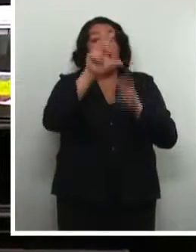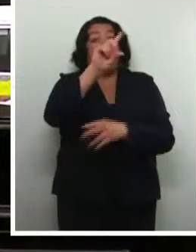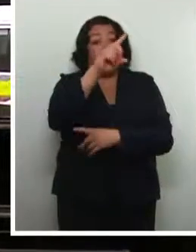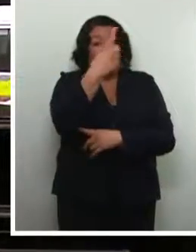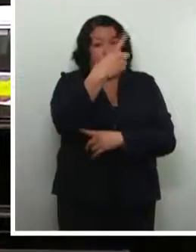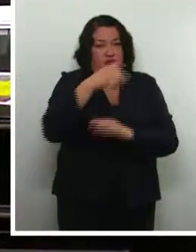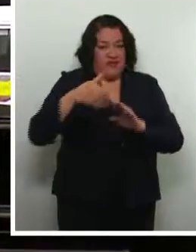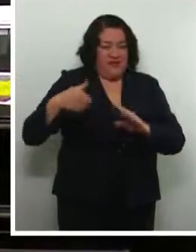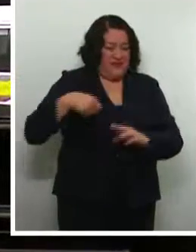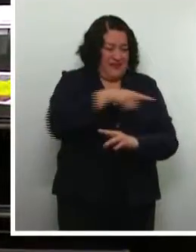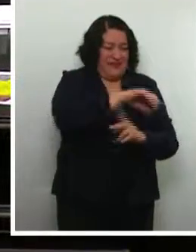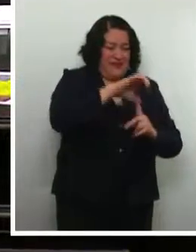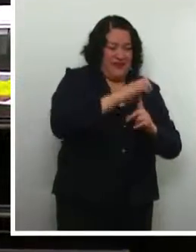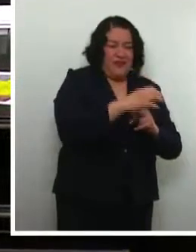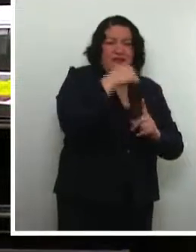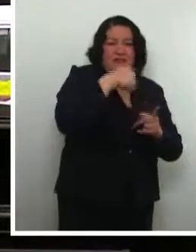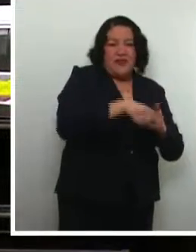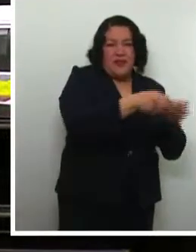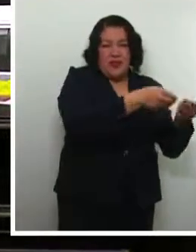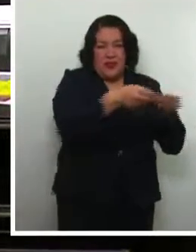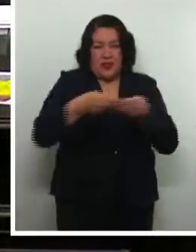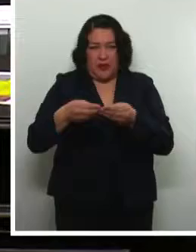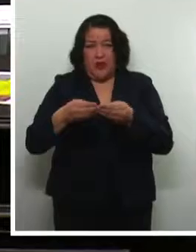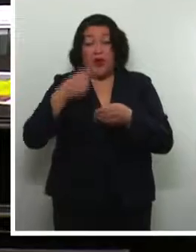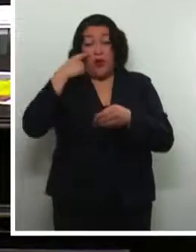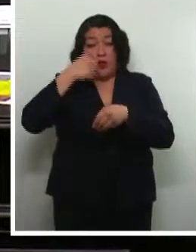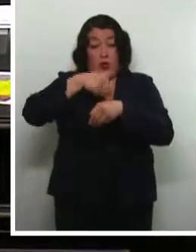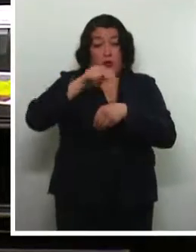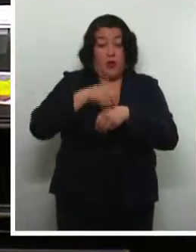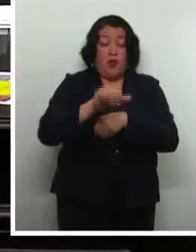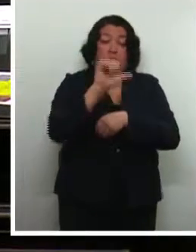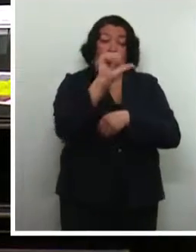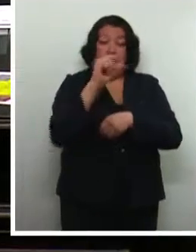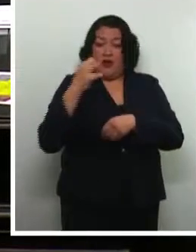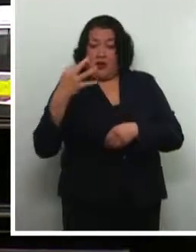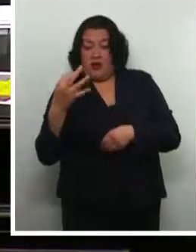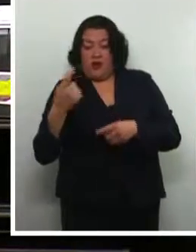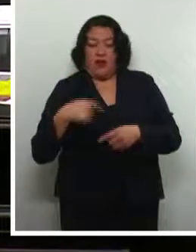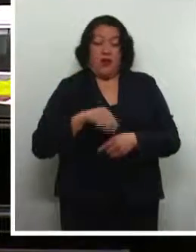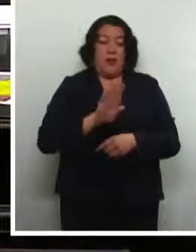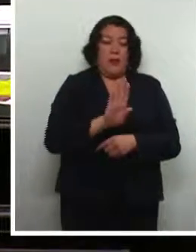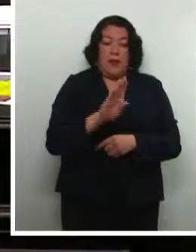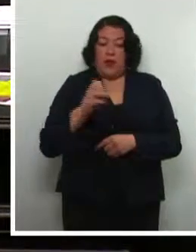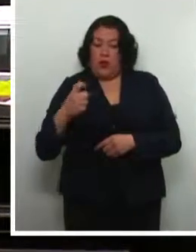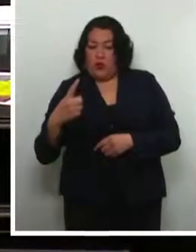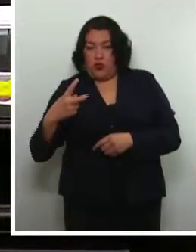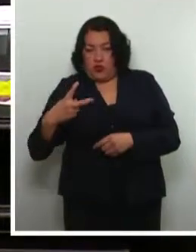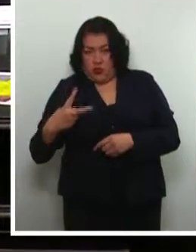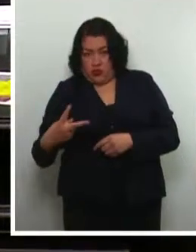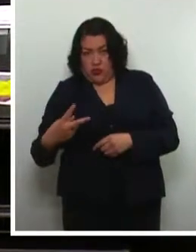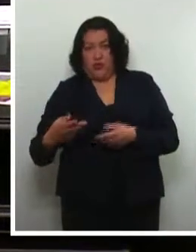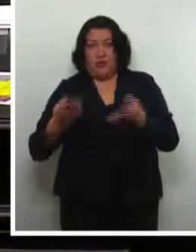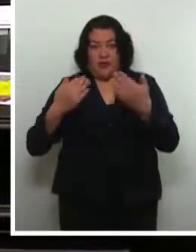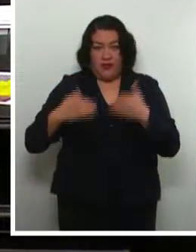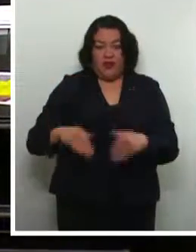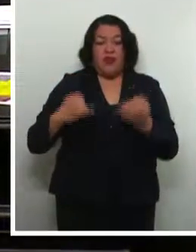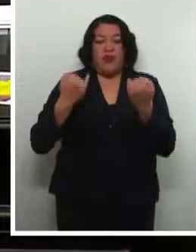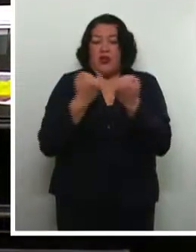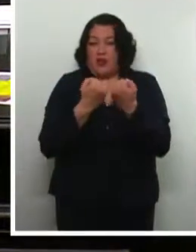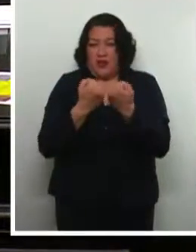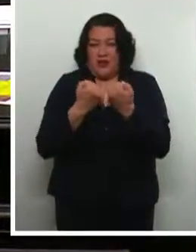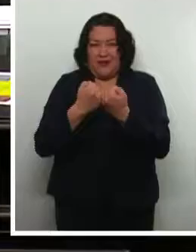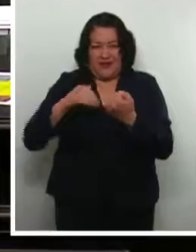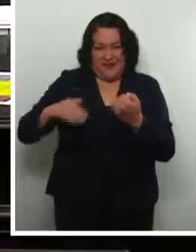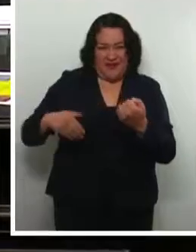del dictamen relativo a los apartados A, numeral 3, B, numeral 1 y 2, y con la